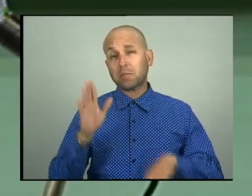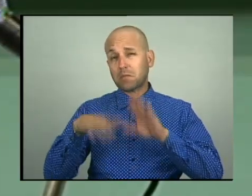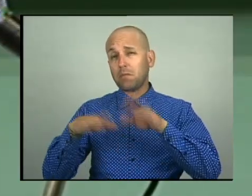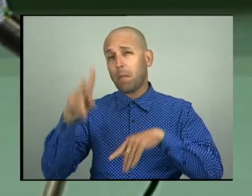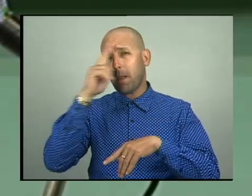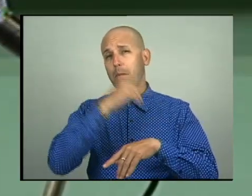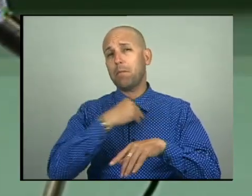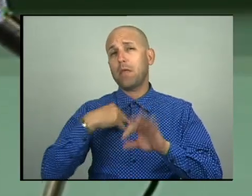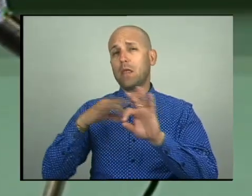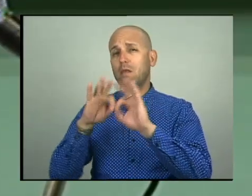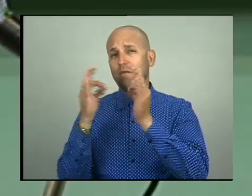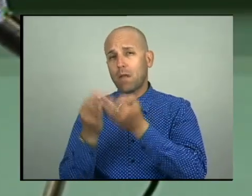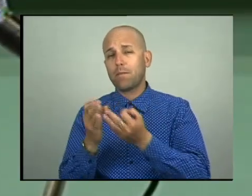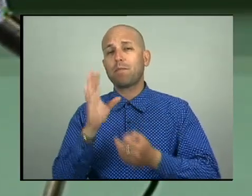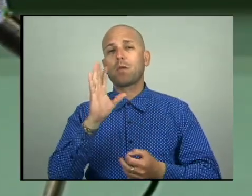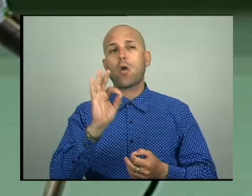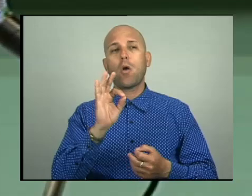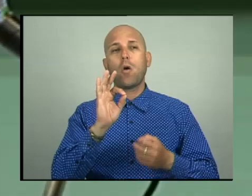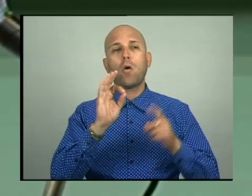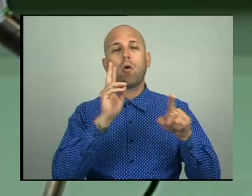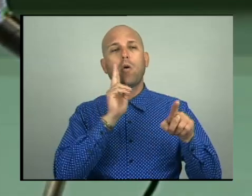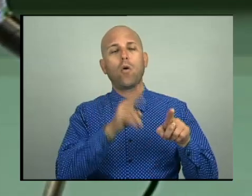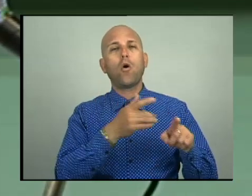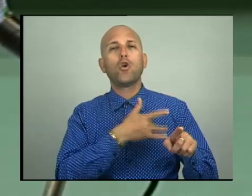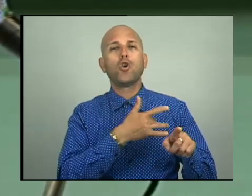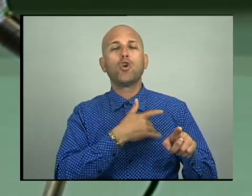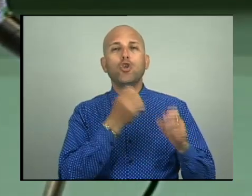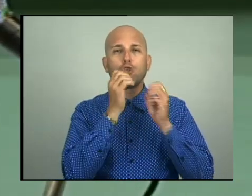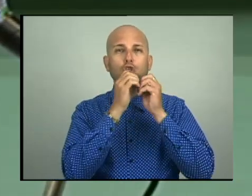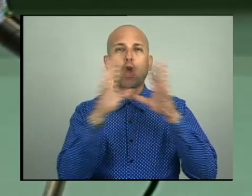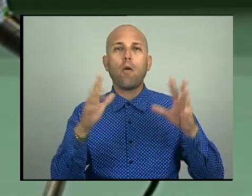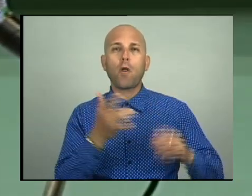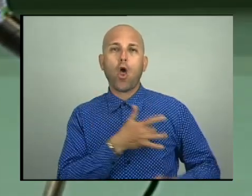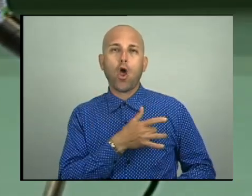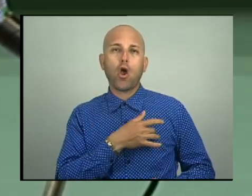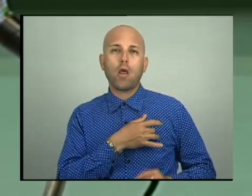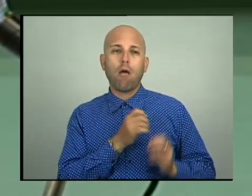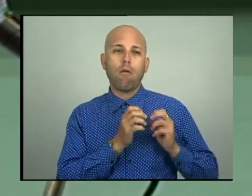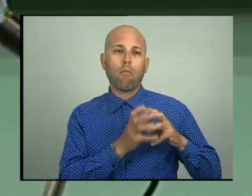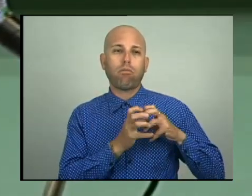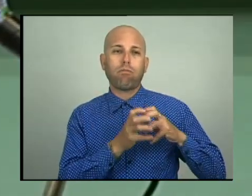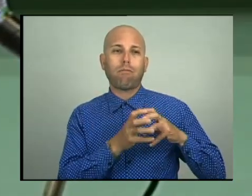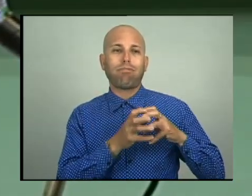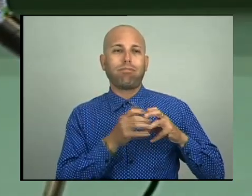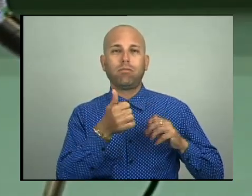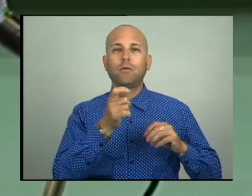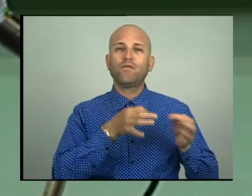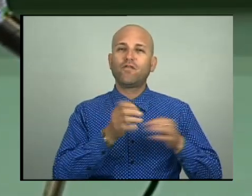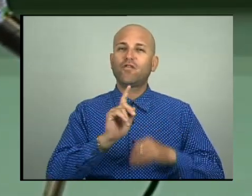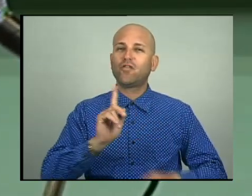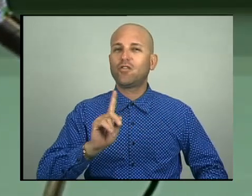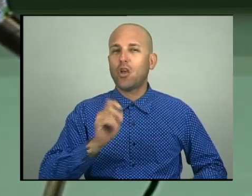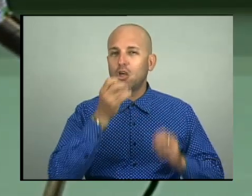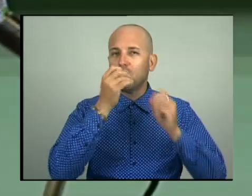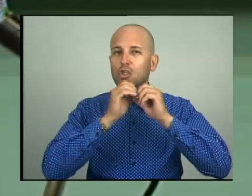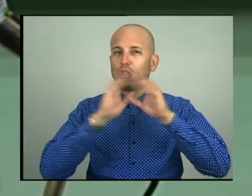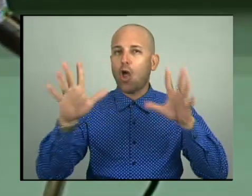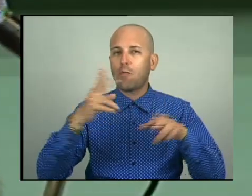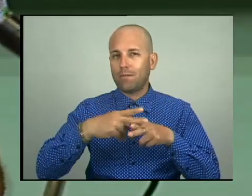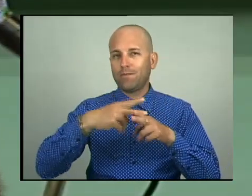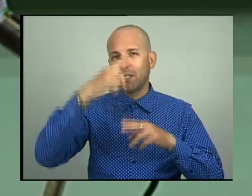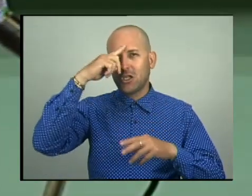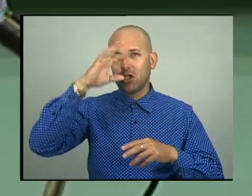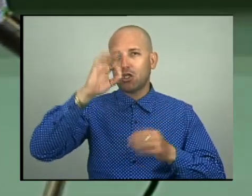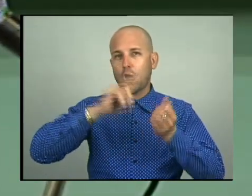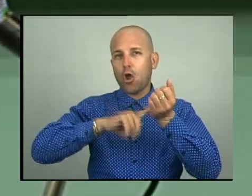por el pediatra o porque se los ocultó un soplo y entonces se le hacen los complementarios. O sea, en nuestro medio el gol